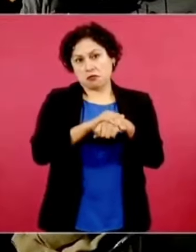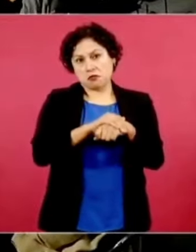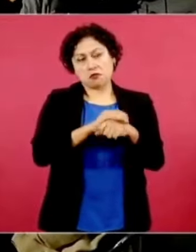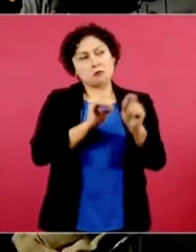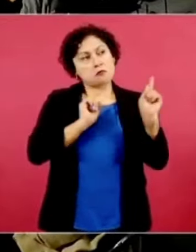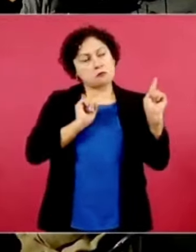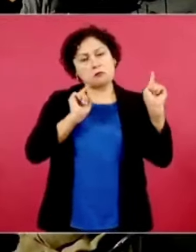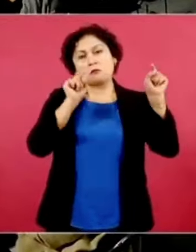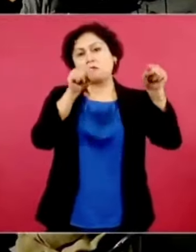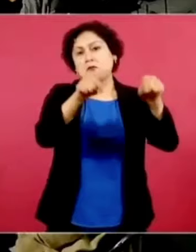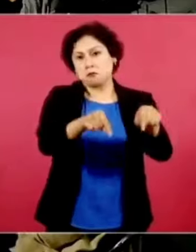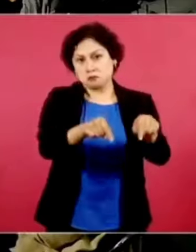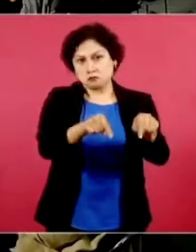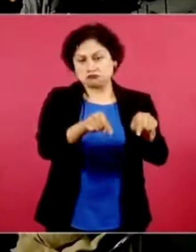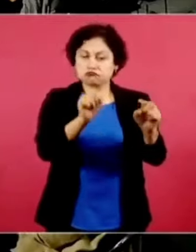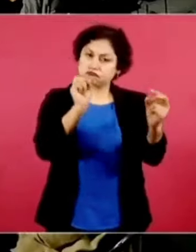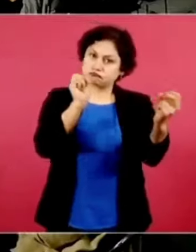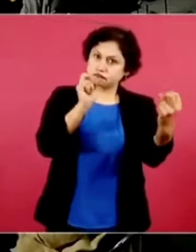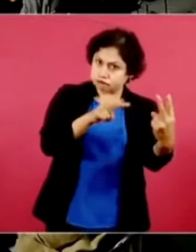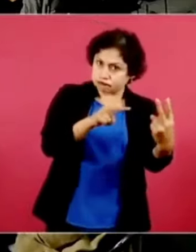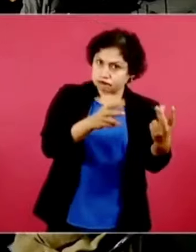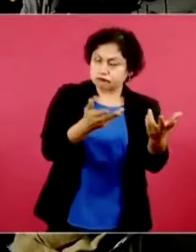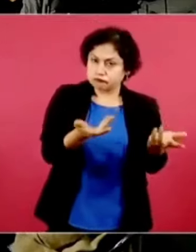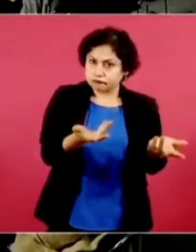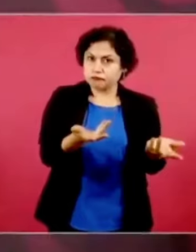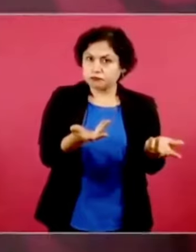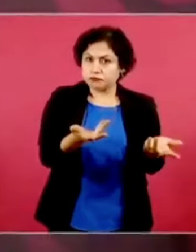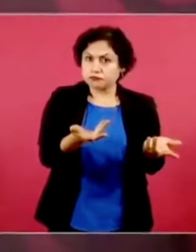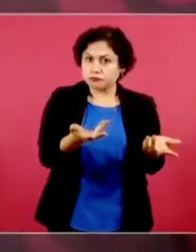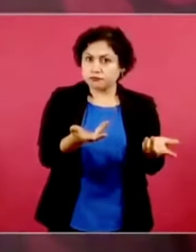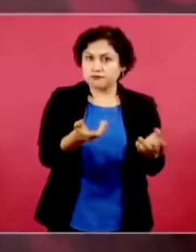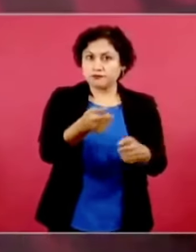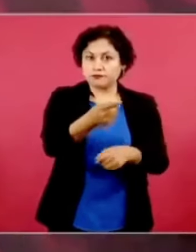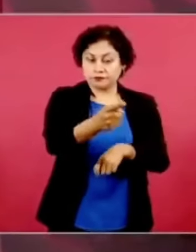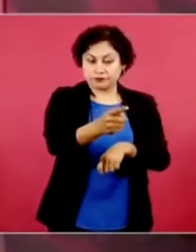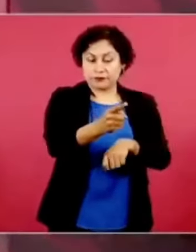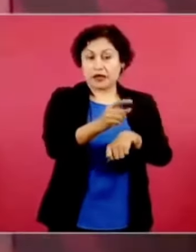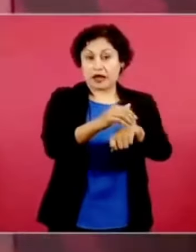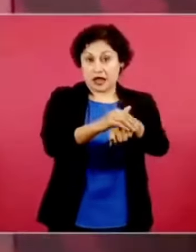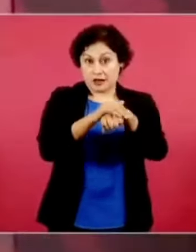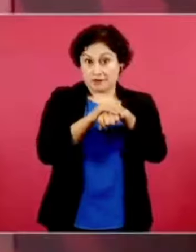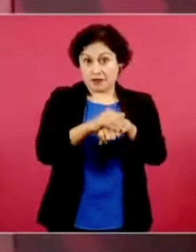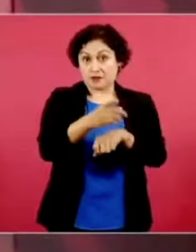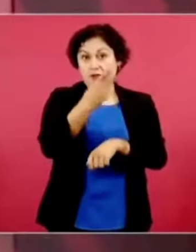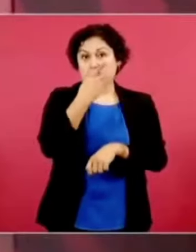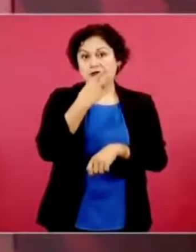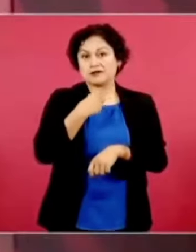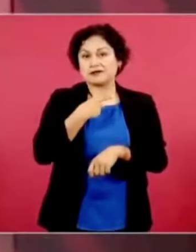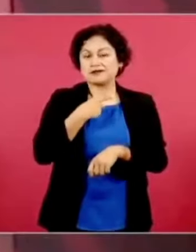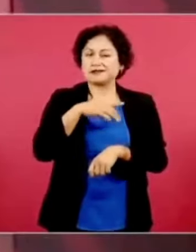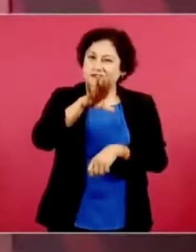me dice que Juan Francisco quería hablar conmigo.